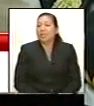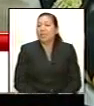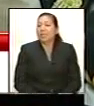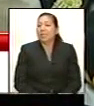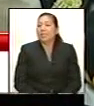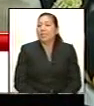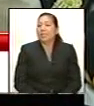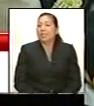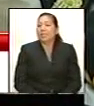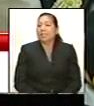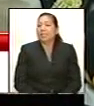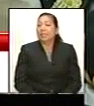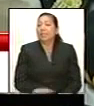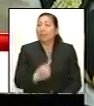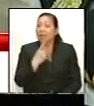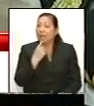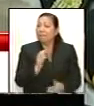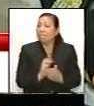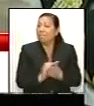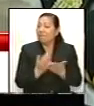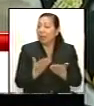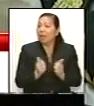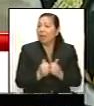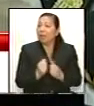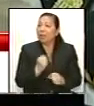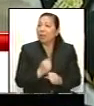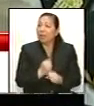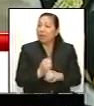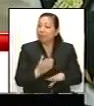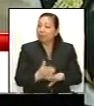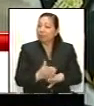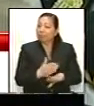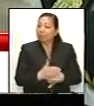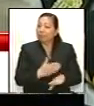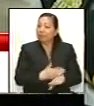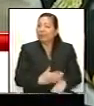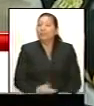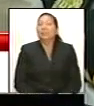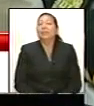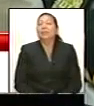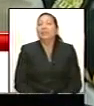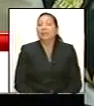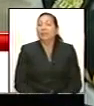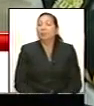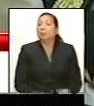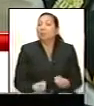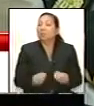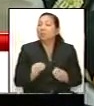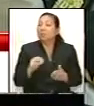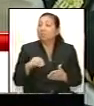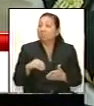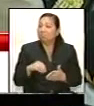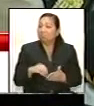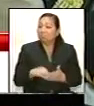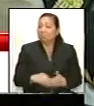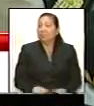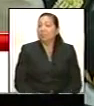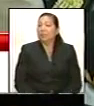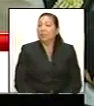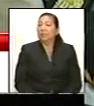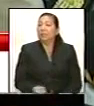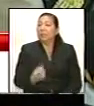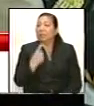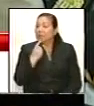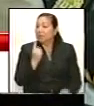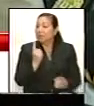ahí las felicito por el trabajo que se ha desarrollado y también porque da luces a que nos